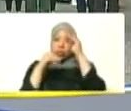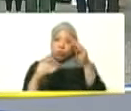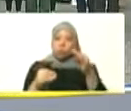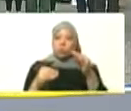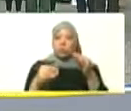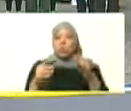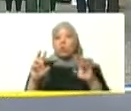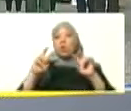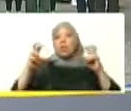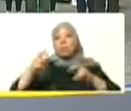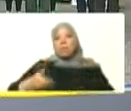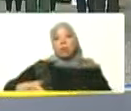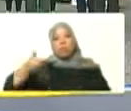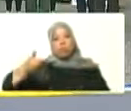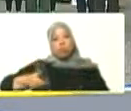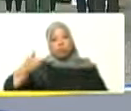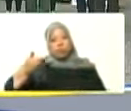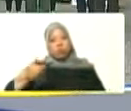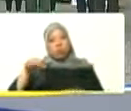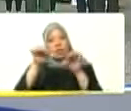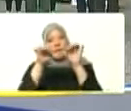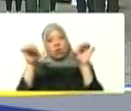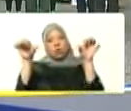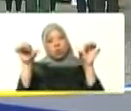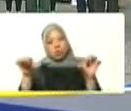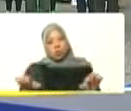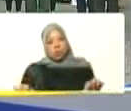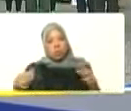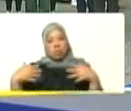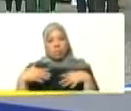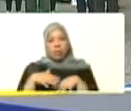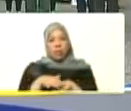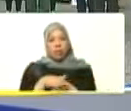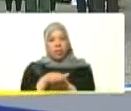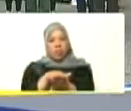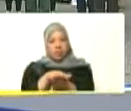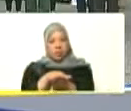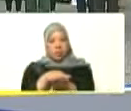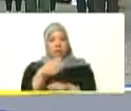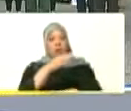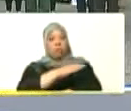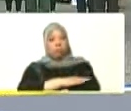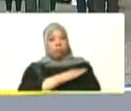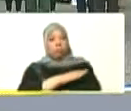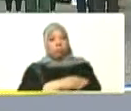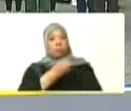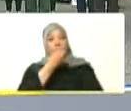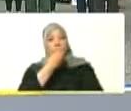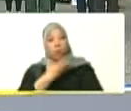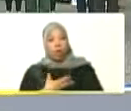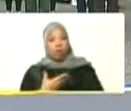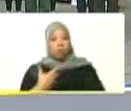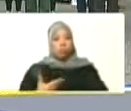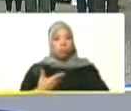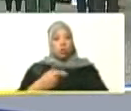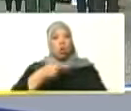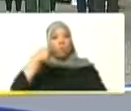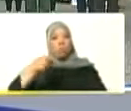país. Nosotros somos un sistema integrado, ético, moral y político, de